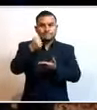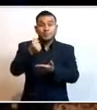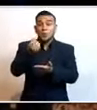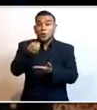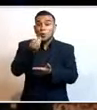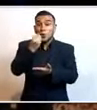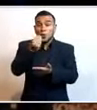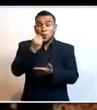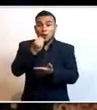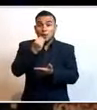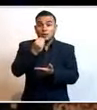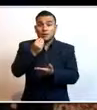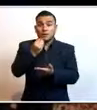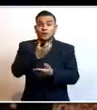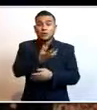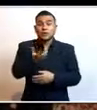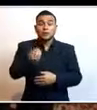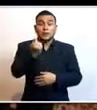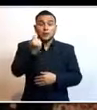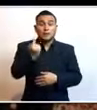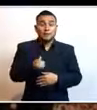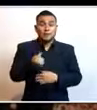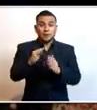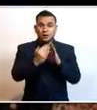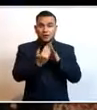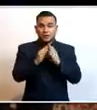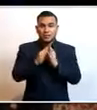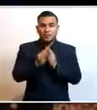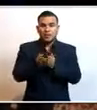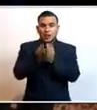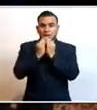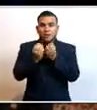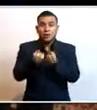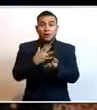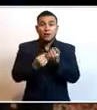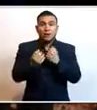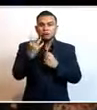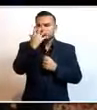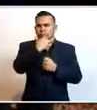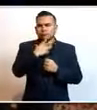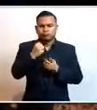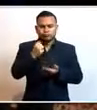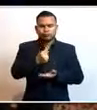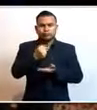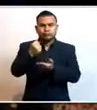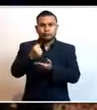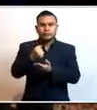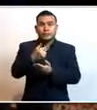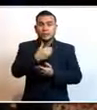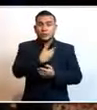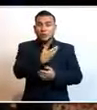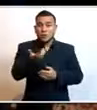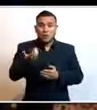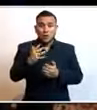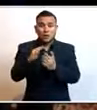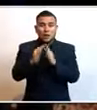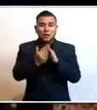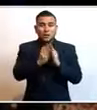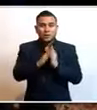bolsas solidarias a miembros de esta comunidad. De verdad, qué gesto más noble el que tienen las